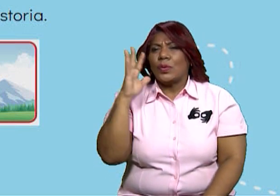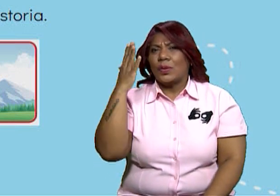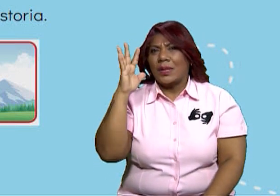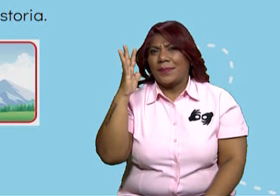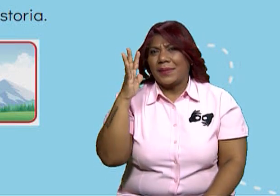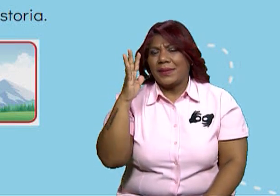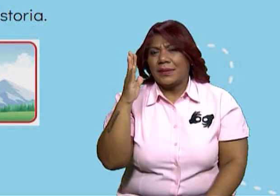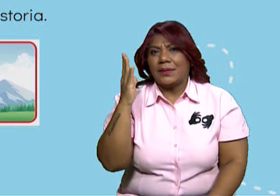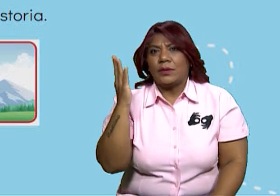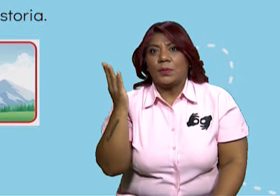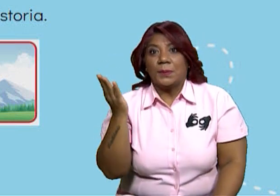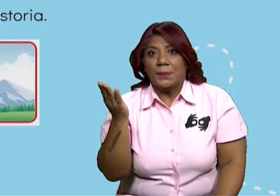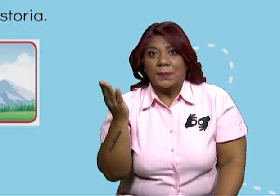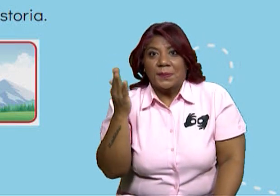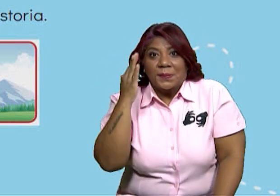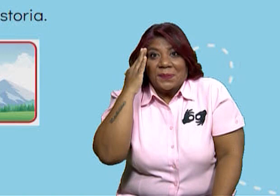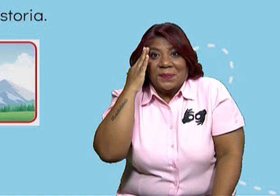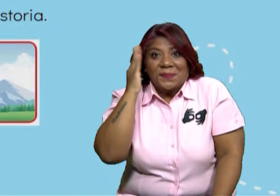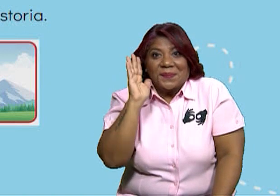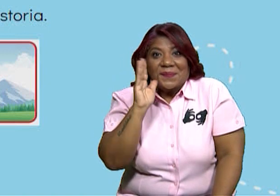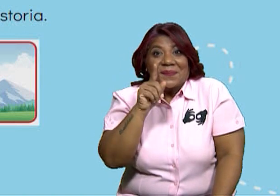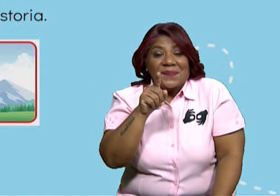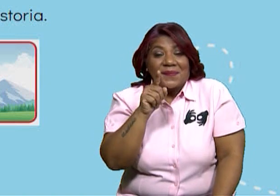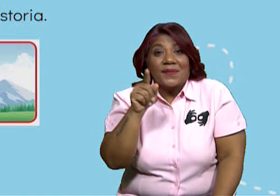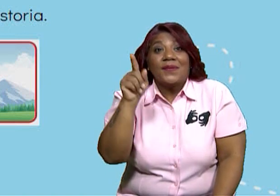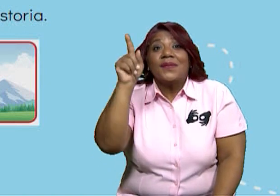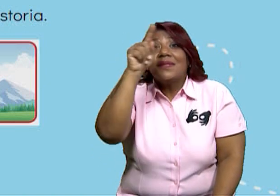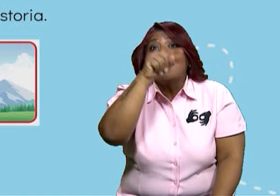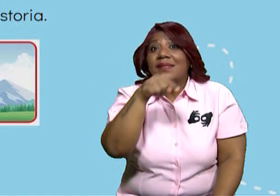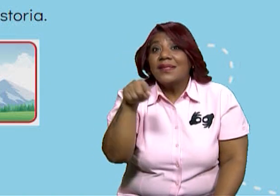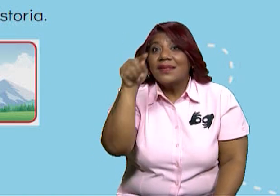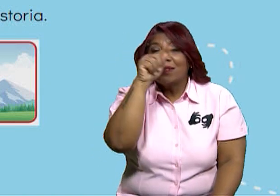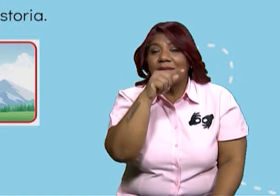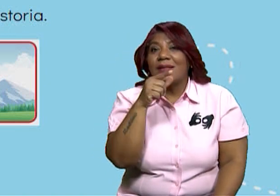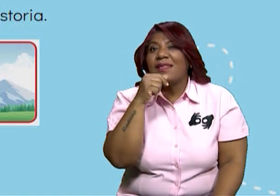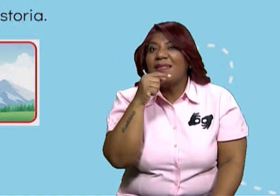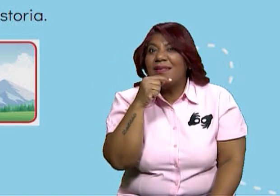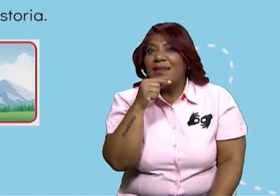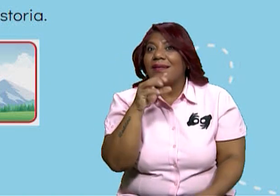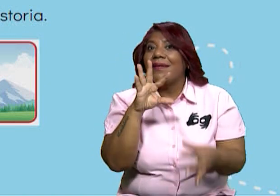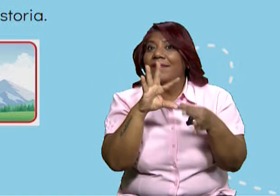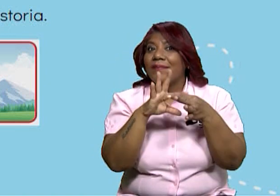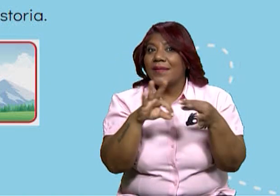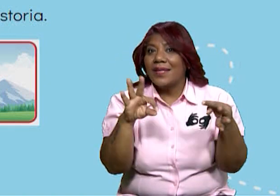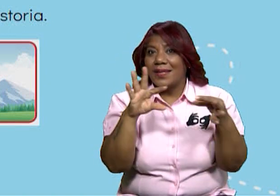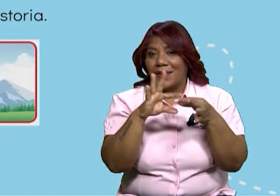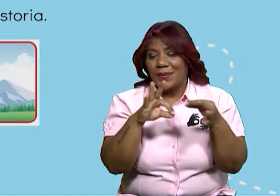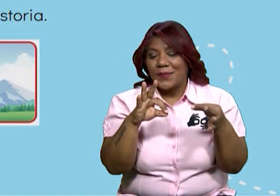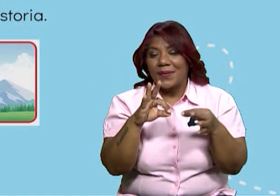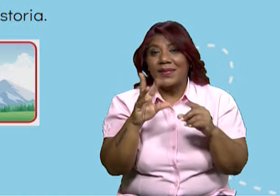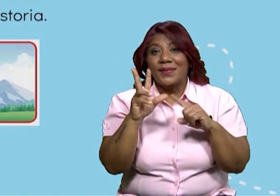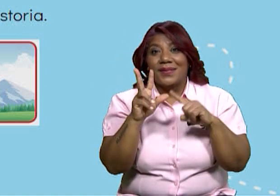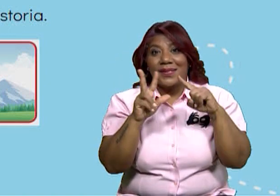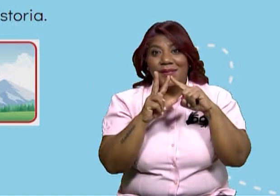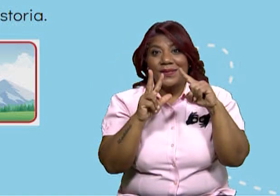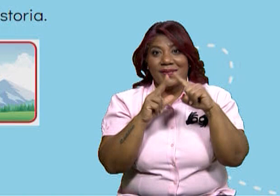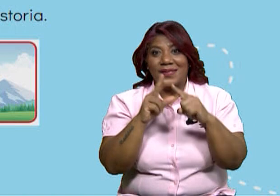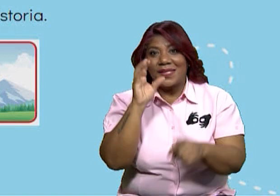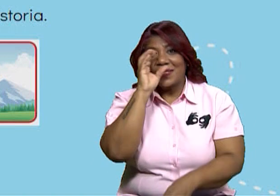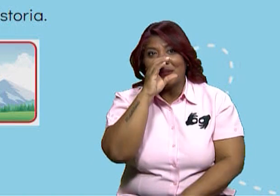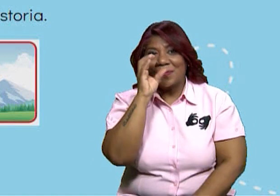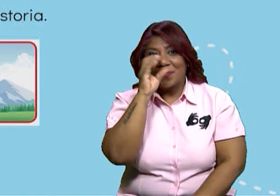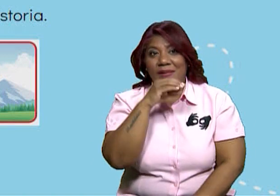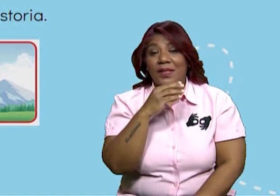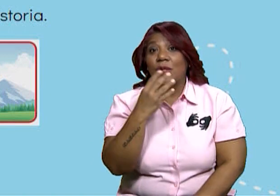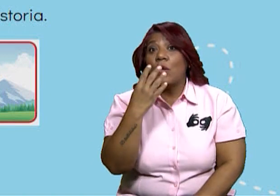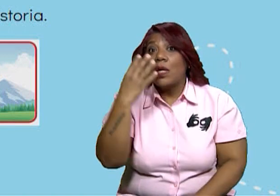Power Rangers? Bueno, ahí está. Pero vas a encerrar a los personajes de nuestra historia. Y